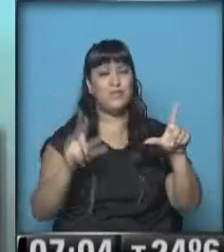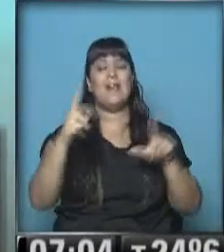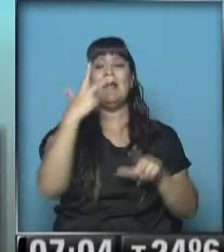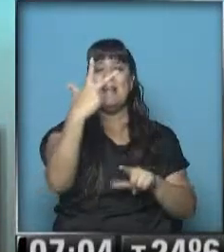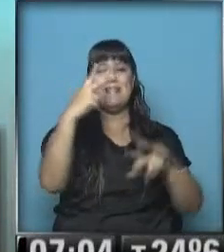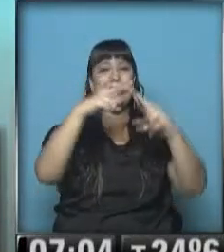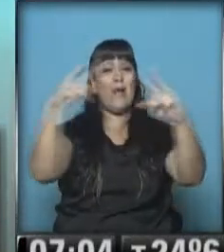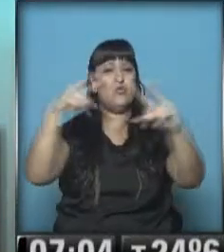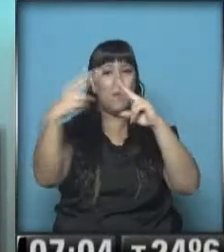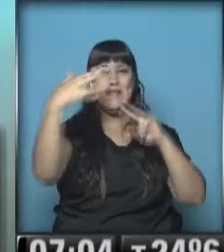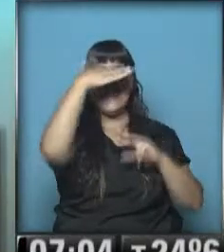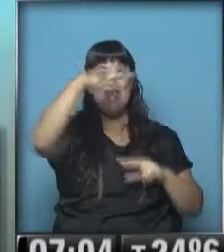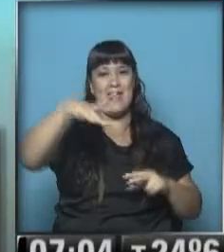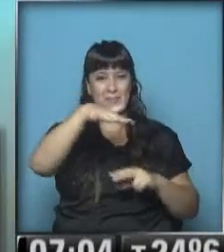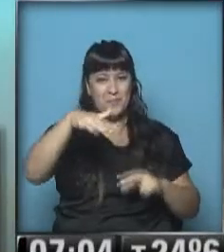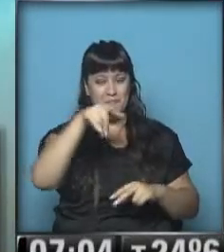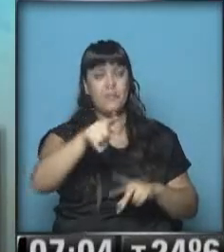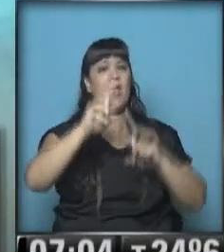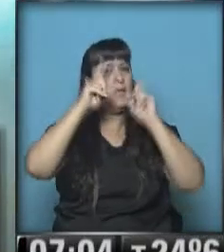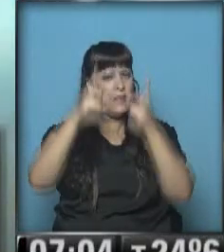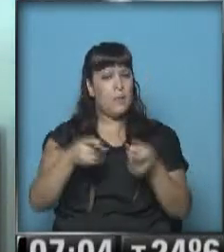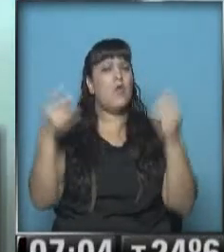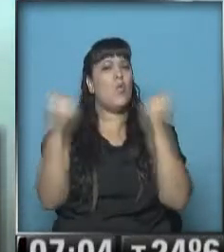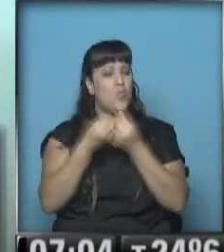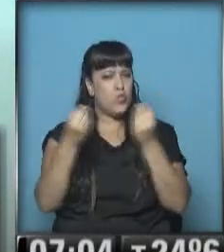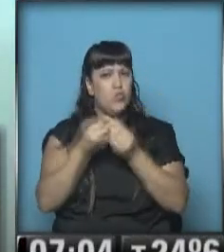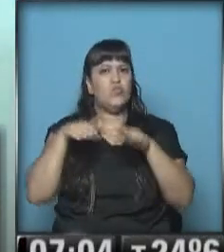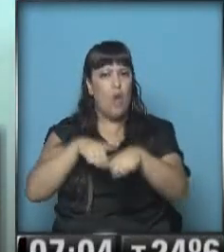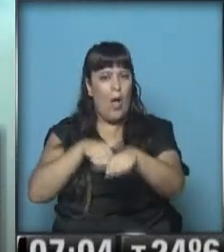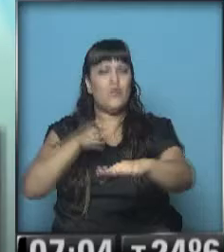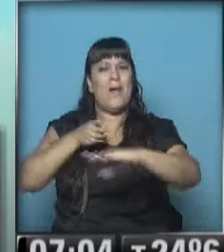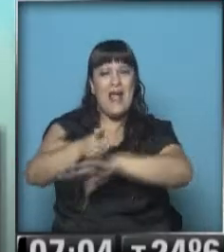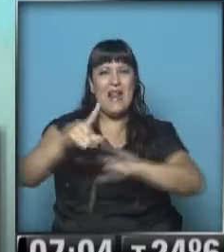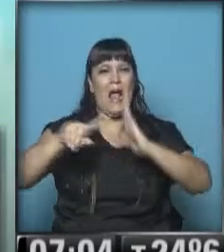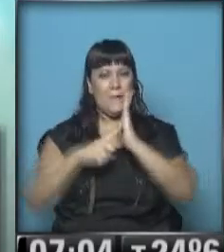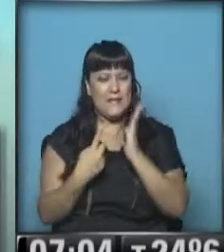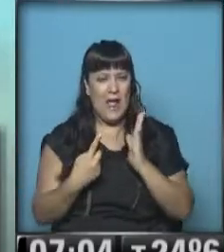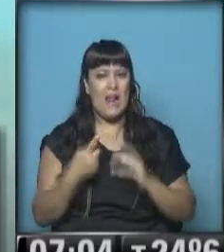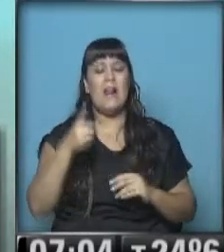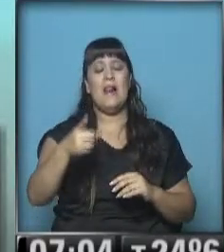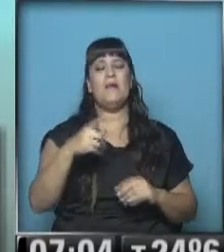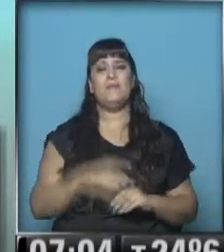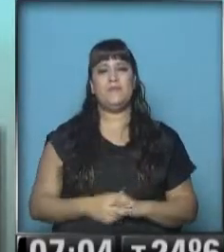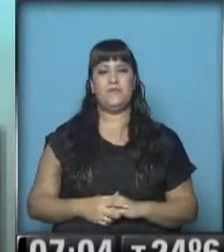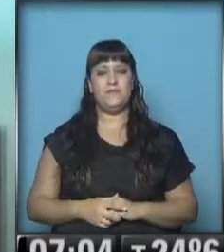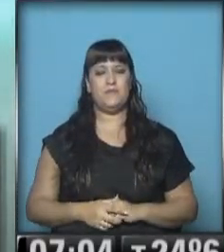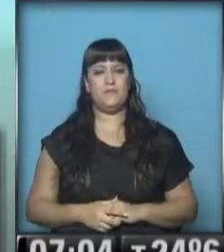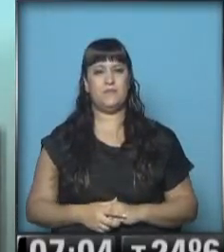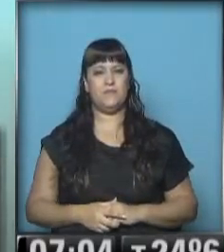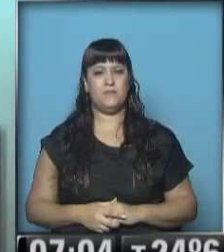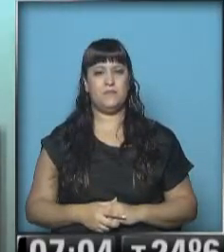Moreno, 25 de Mayo y de Lepiane, también cargada hacia el centro porteño, con denso caudal la zona de enlace de